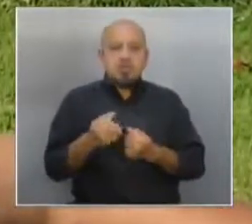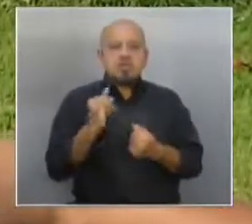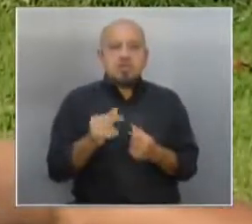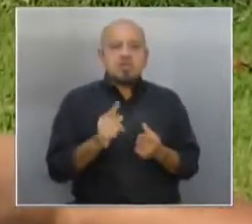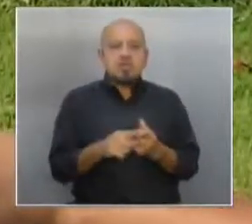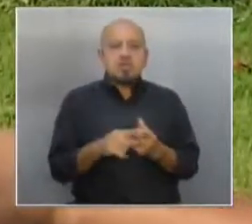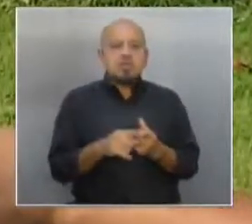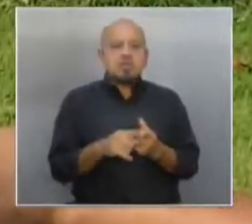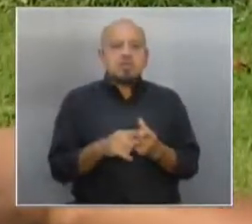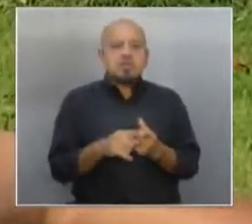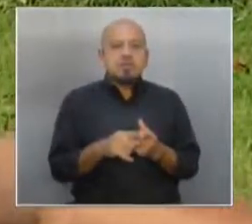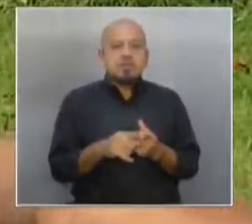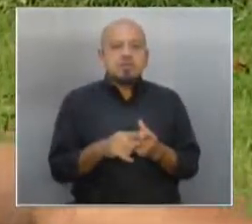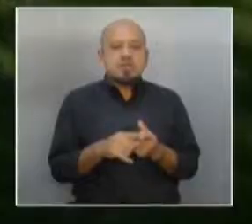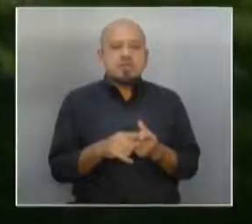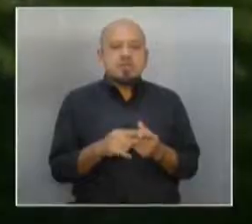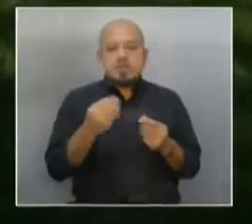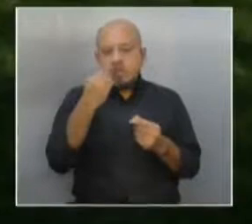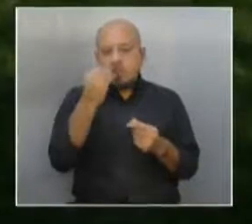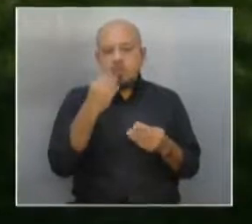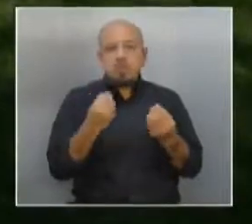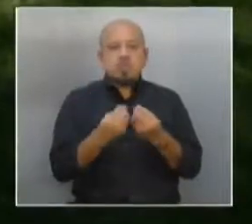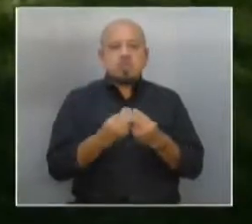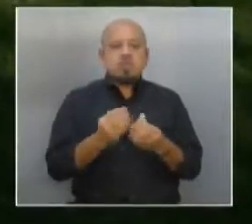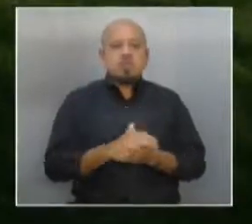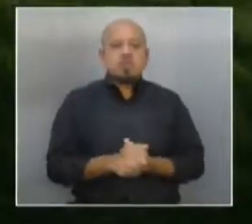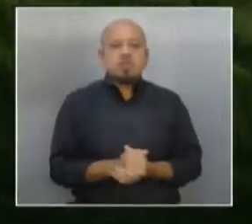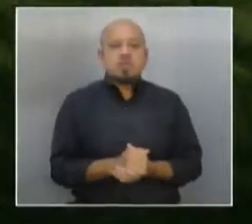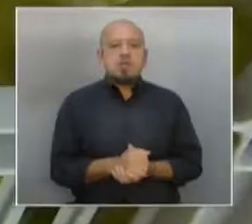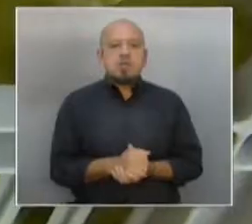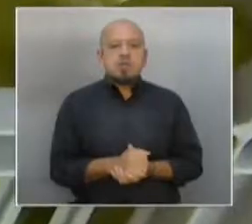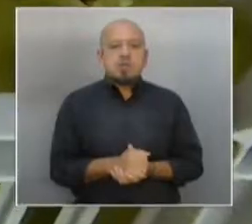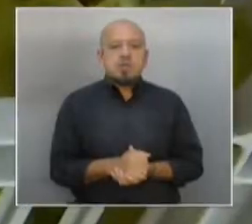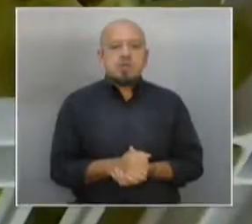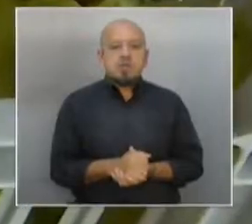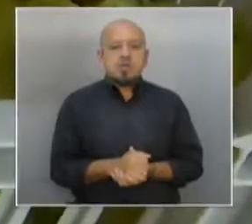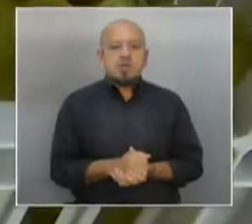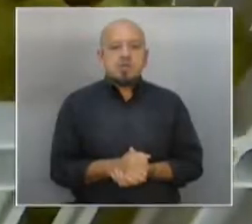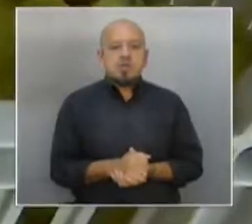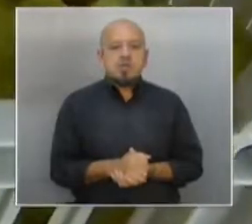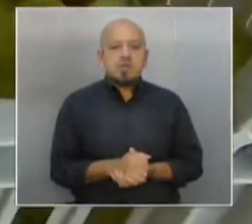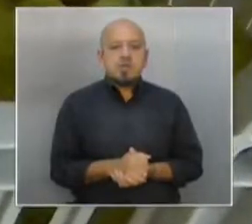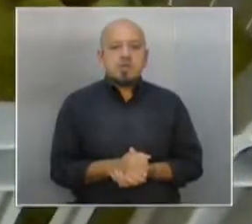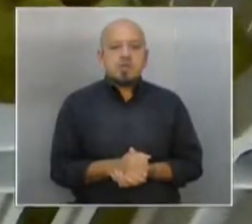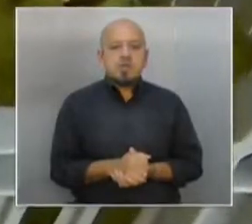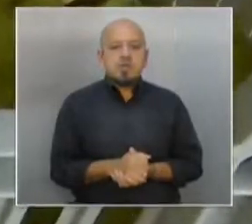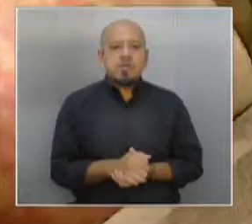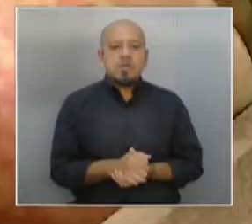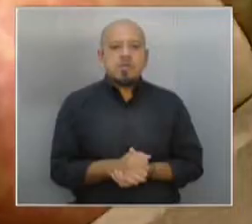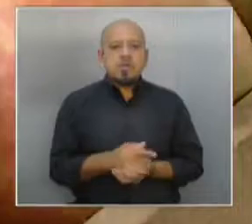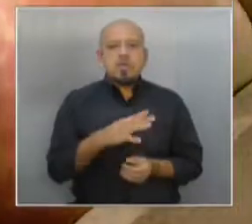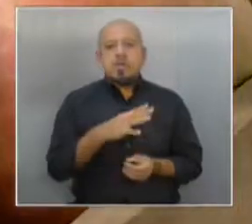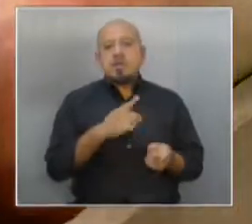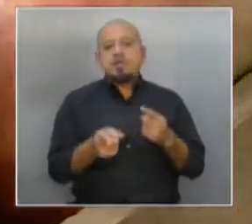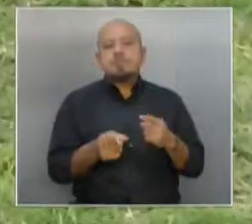poquito y bueno. Y son muy comilones de las frutas, por suerte. estamos hablando de las virtudes